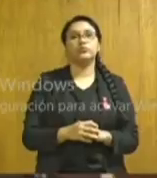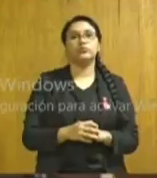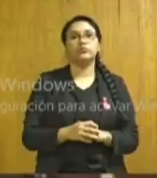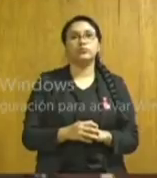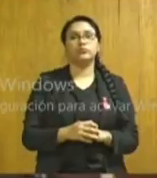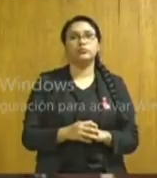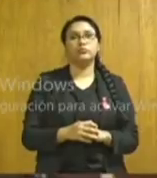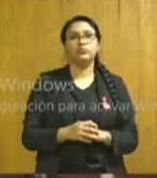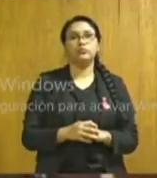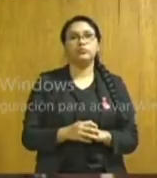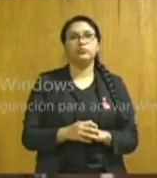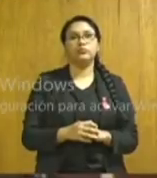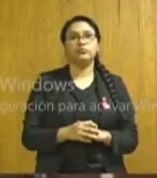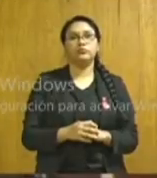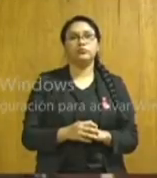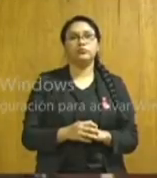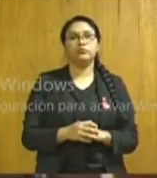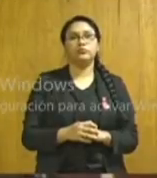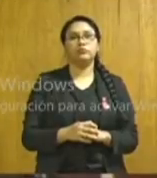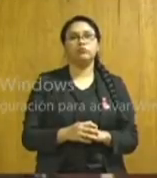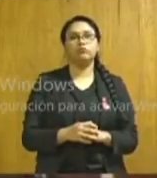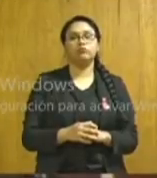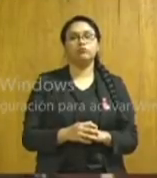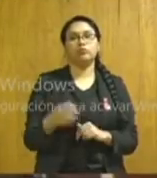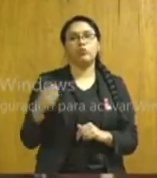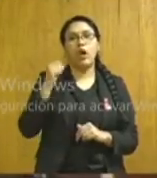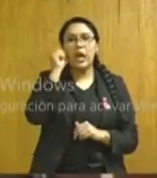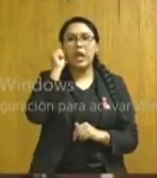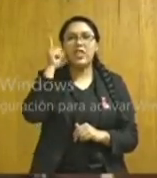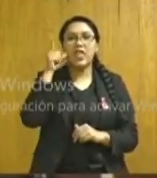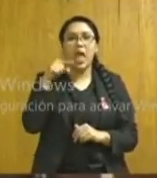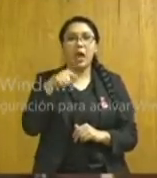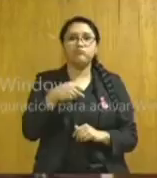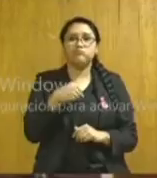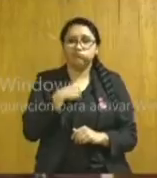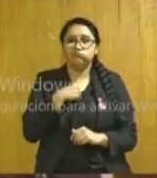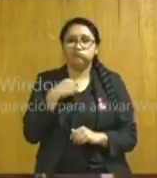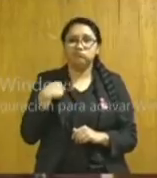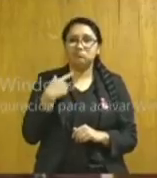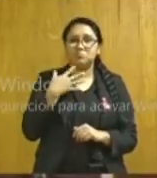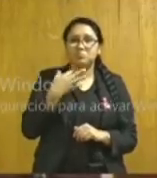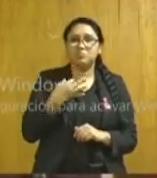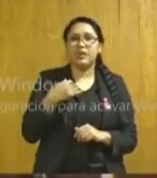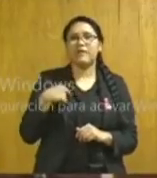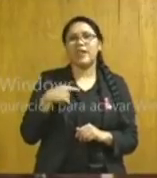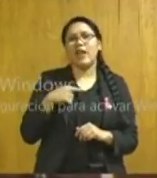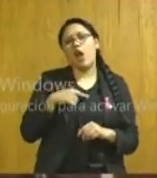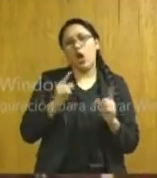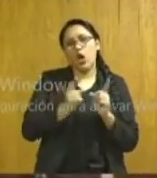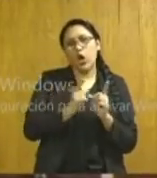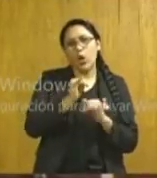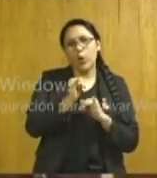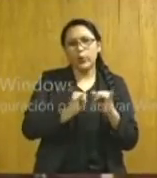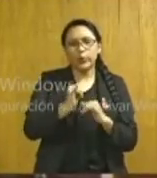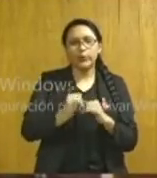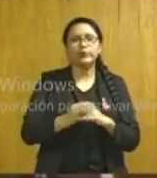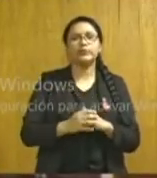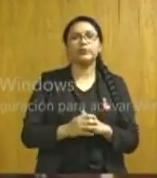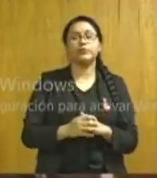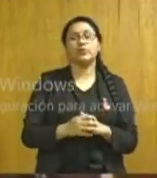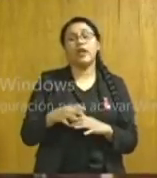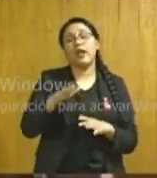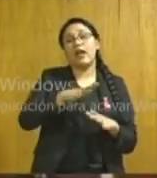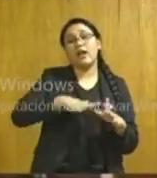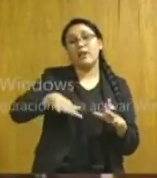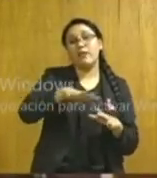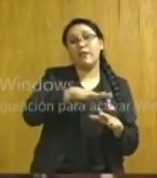realmente nos ha parecido una iniciativa muy inspiradora, ¿no? Les doy el contexto muy brevemente. Es